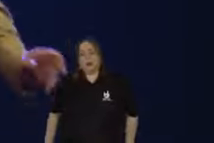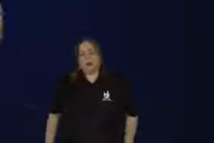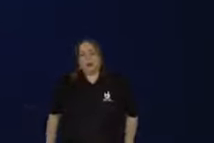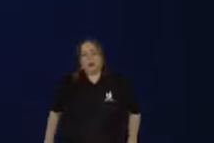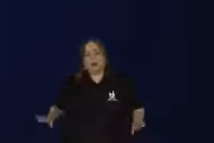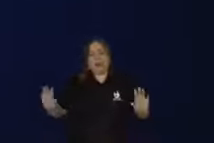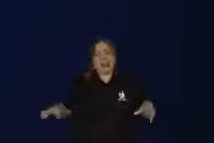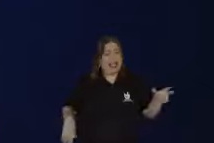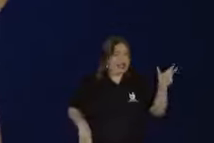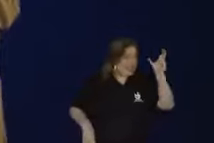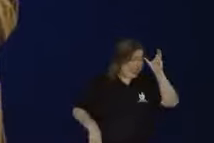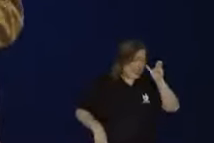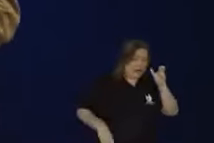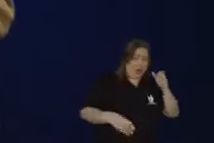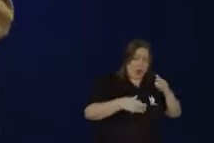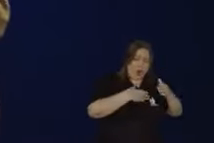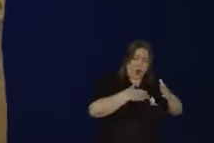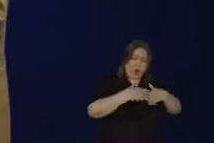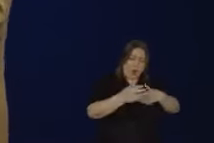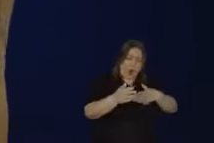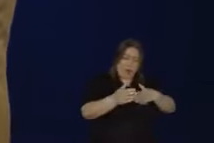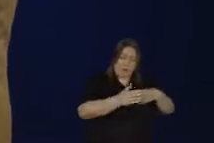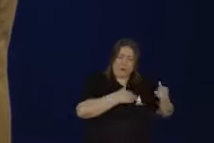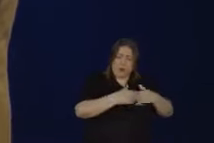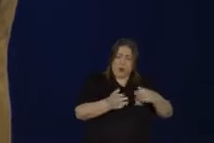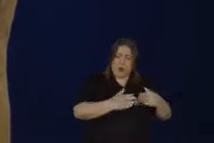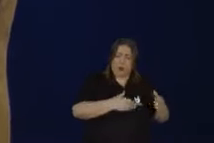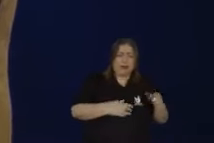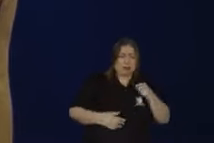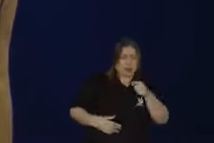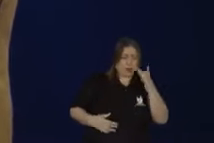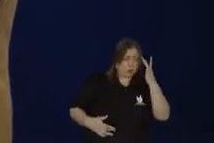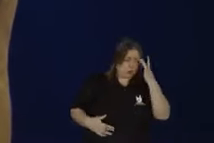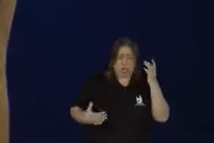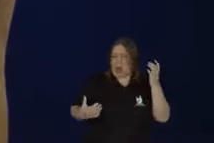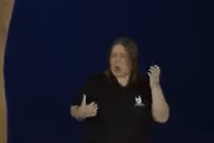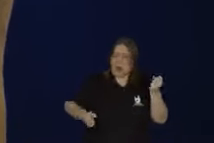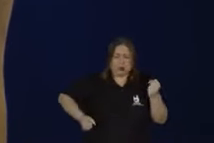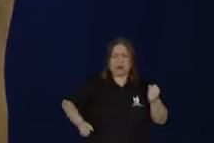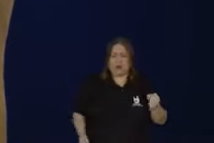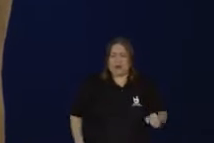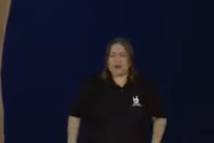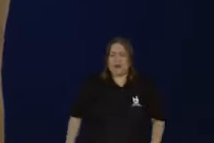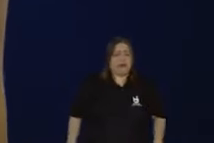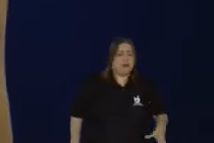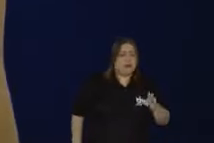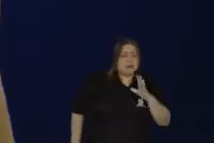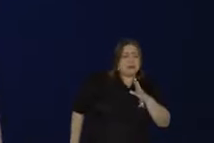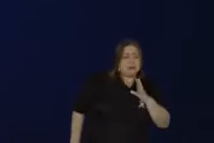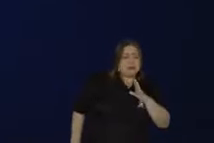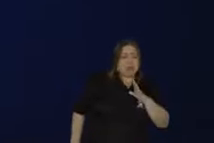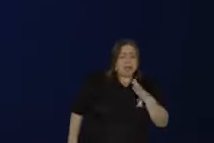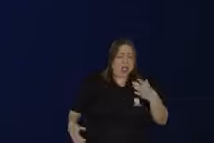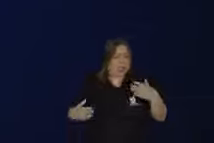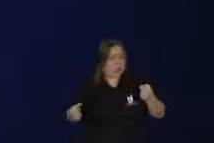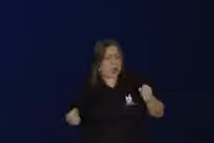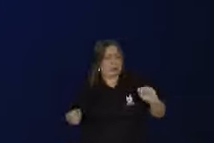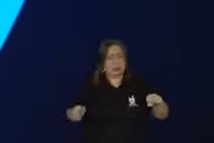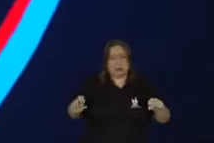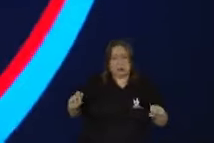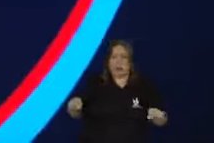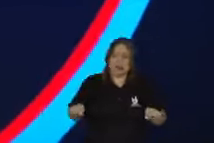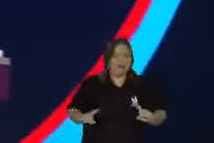diablo no le importa tanto tu salud, si estás saludable o enfermo. Esa es